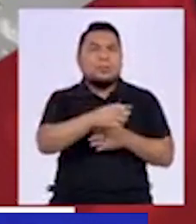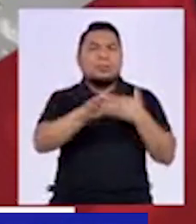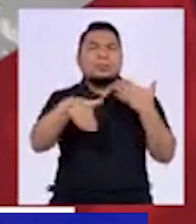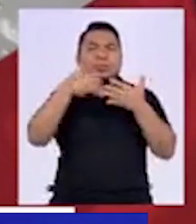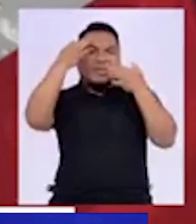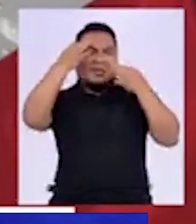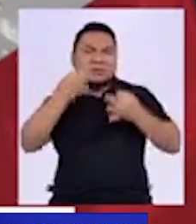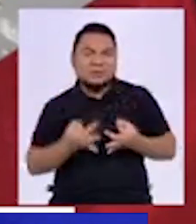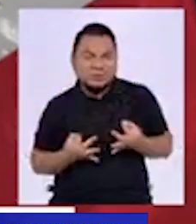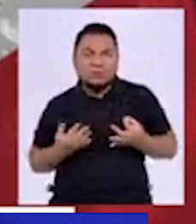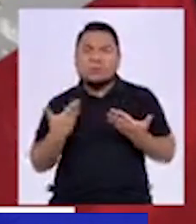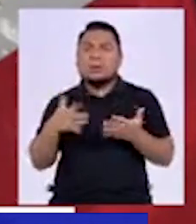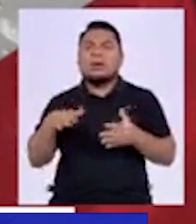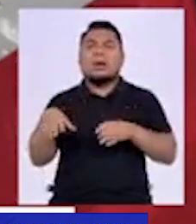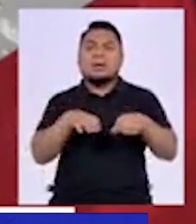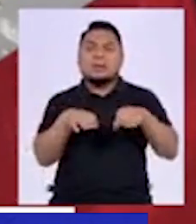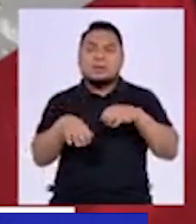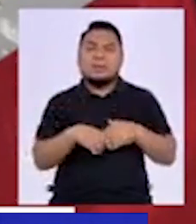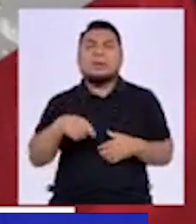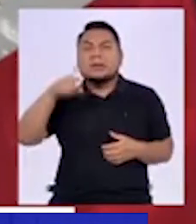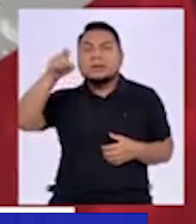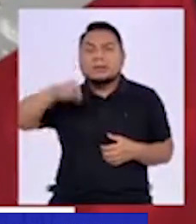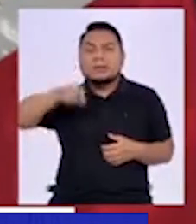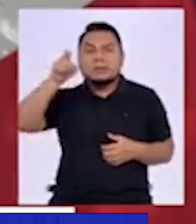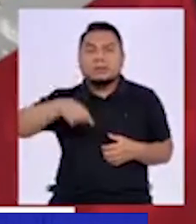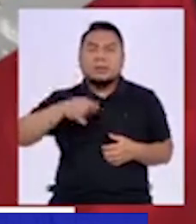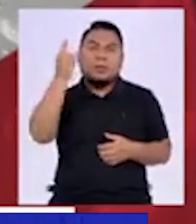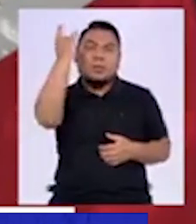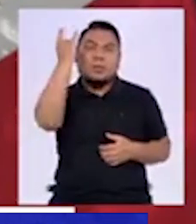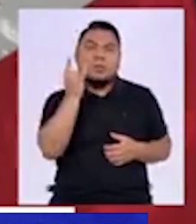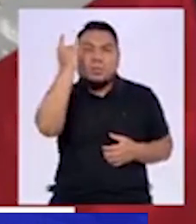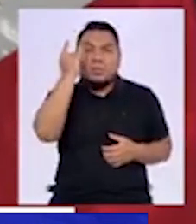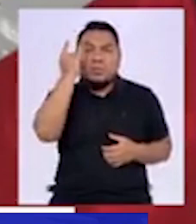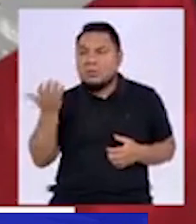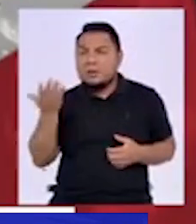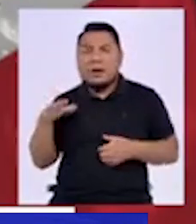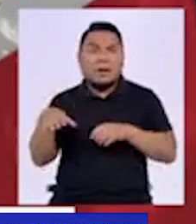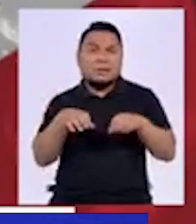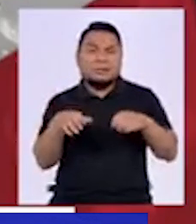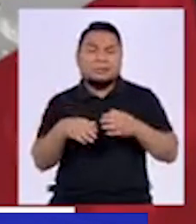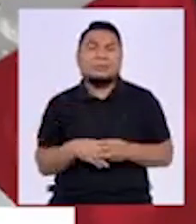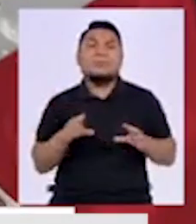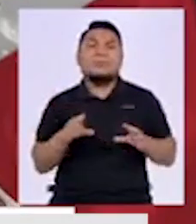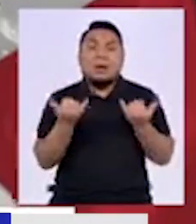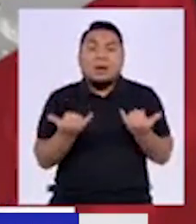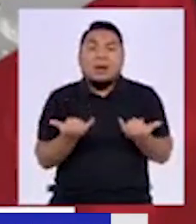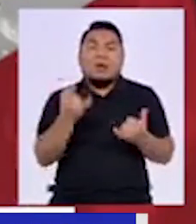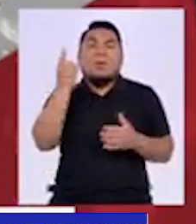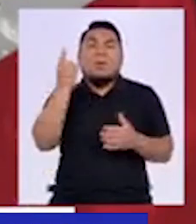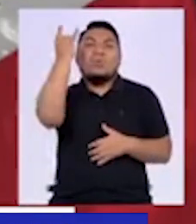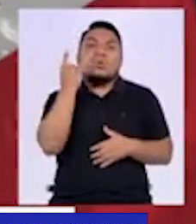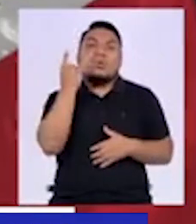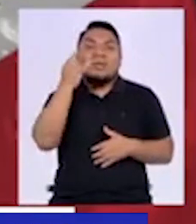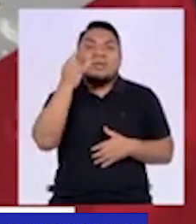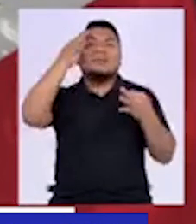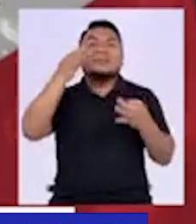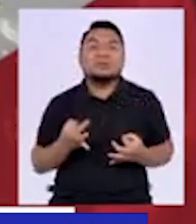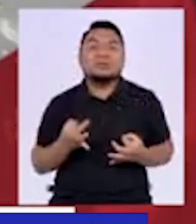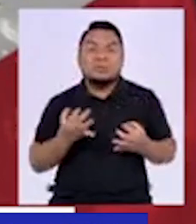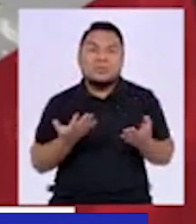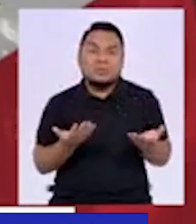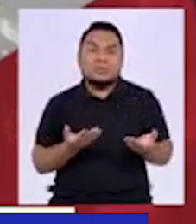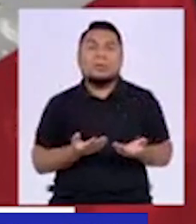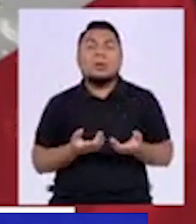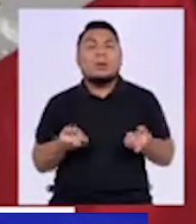las decisiones que vamos tomando y la necesidad y la urgencia de tomarlas, ¿no? Porque ahora son medidas urgentes que hay que tomar. Y